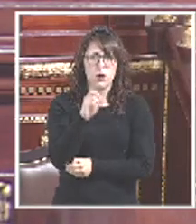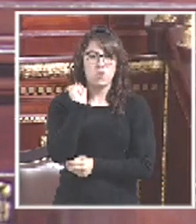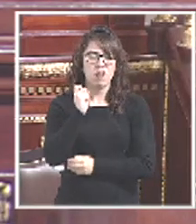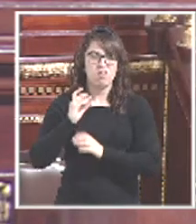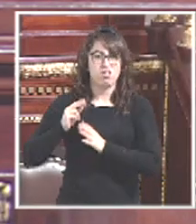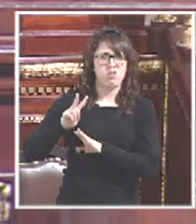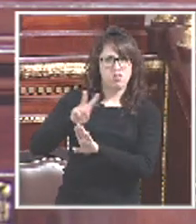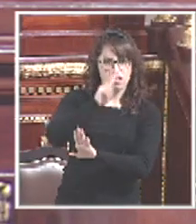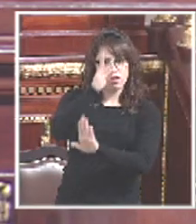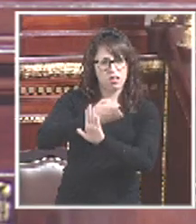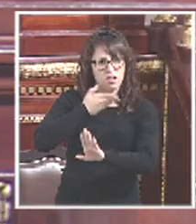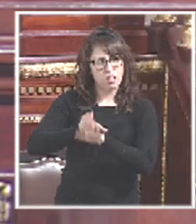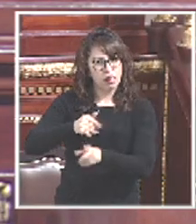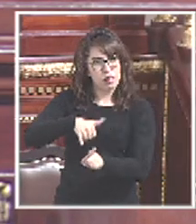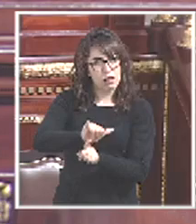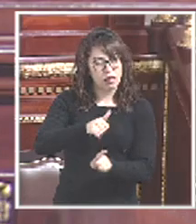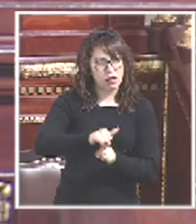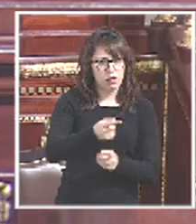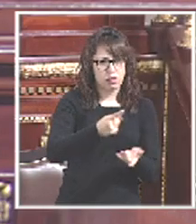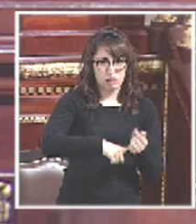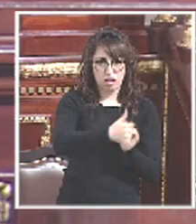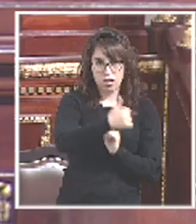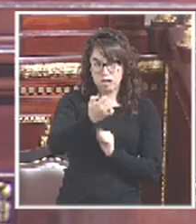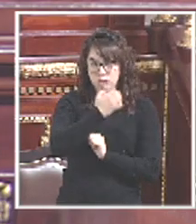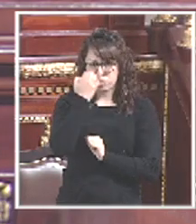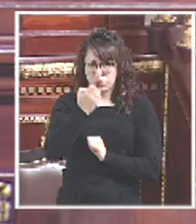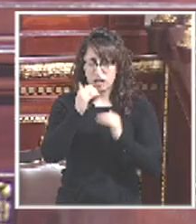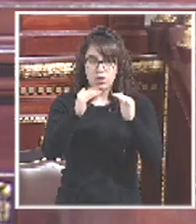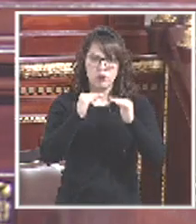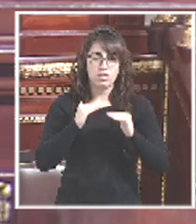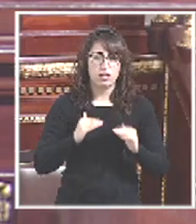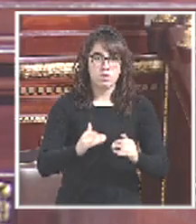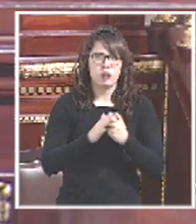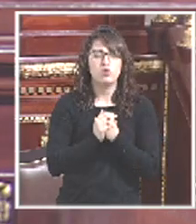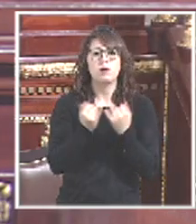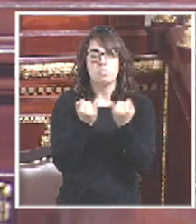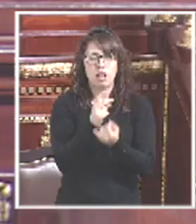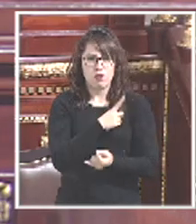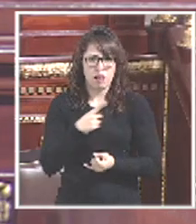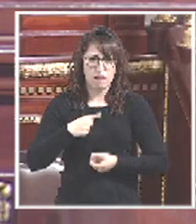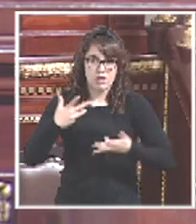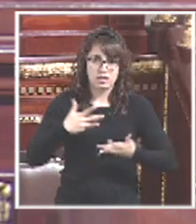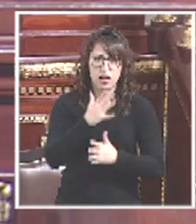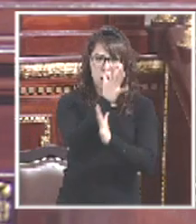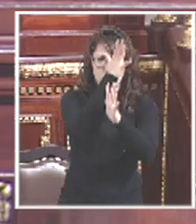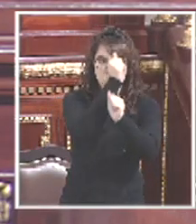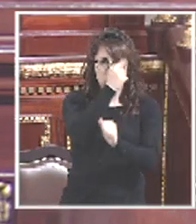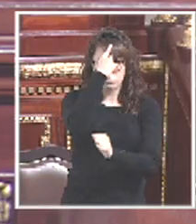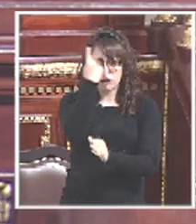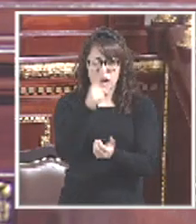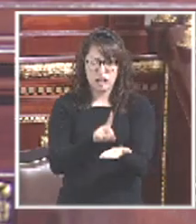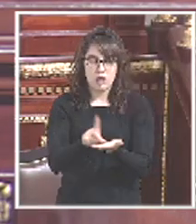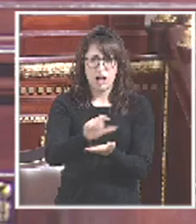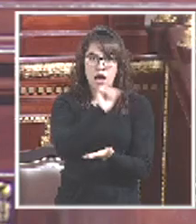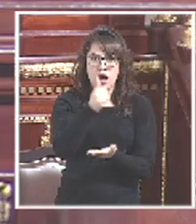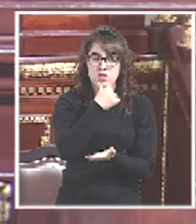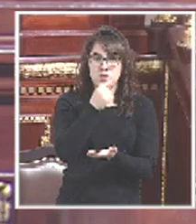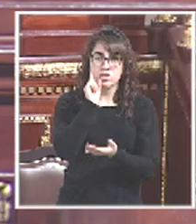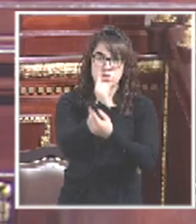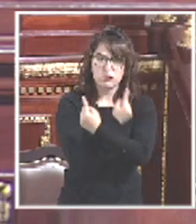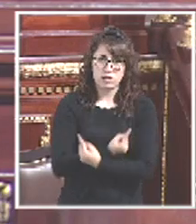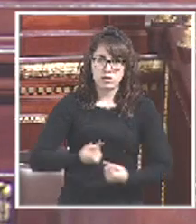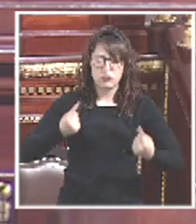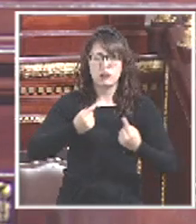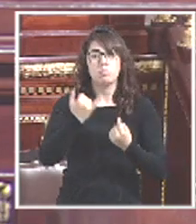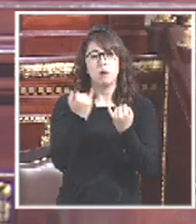escolar. Celebrar convenios para promover los derechos de las niñas, niños, adolescentes y jóvenes. El fomento de la cultura de